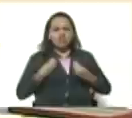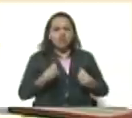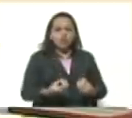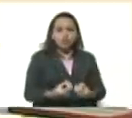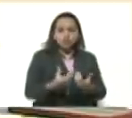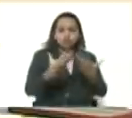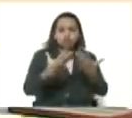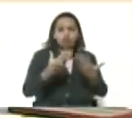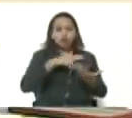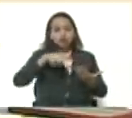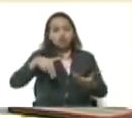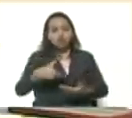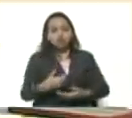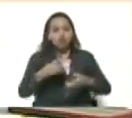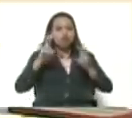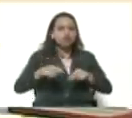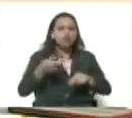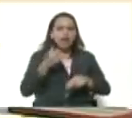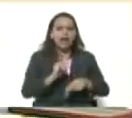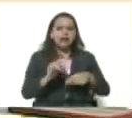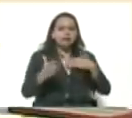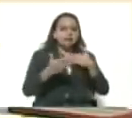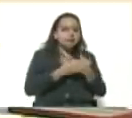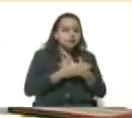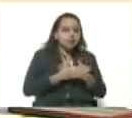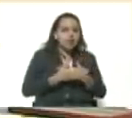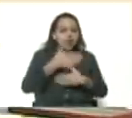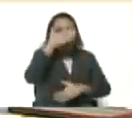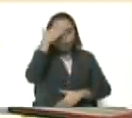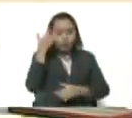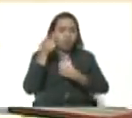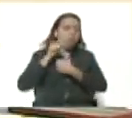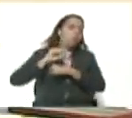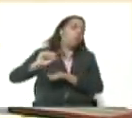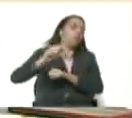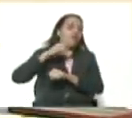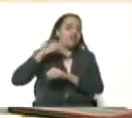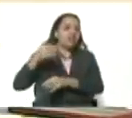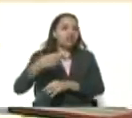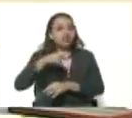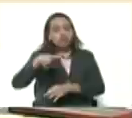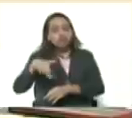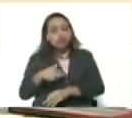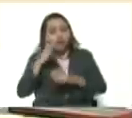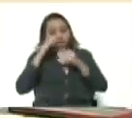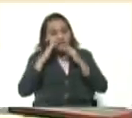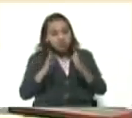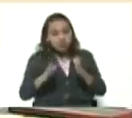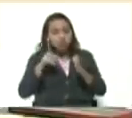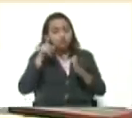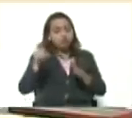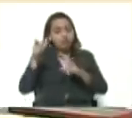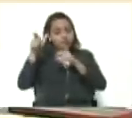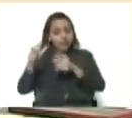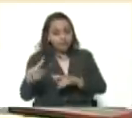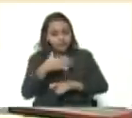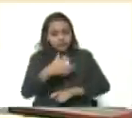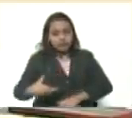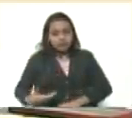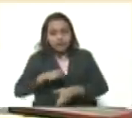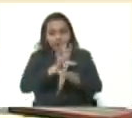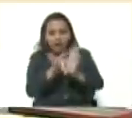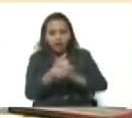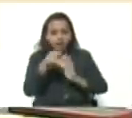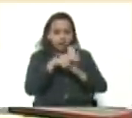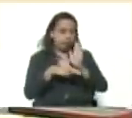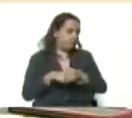brote, nosotros nunca nos cerramos a la realidad, actuamos, atendemos, usted adopta medidas, pero ese brote